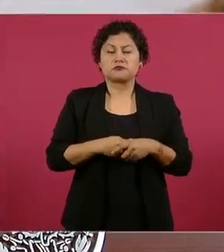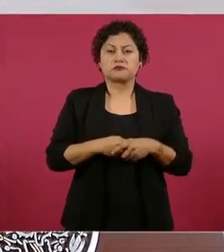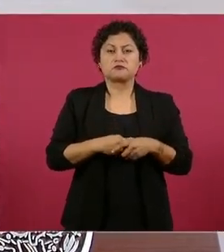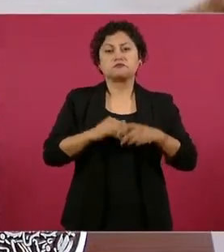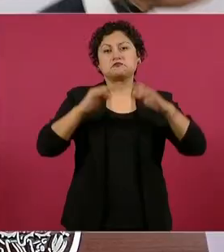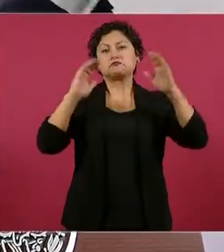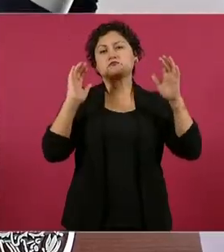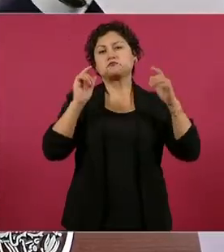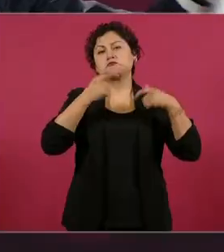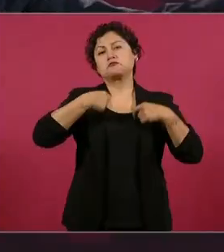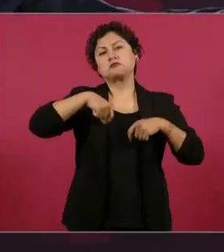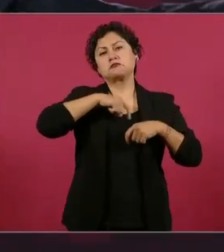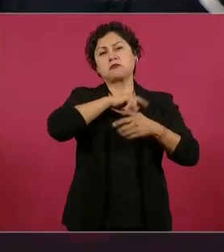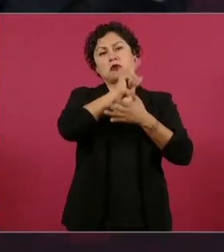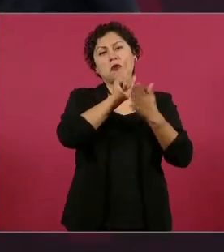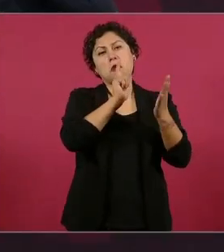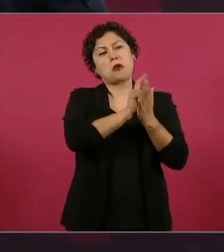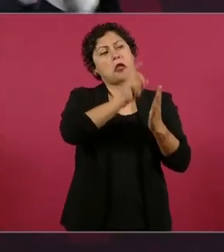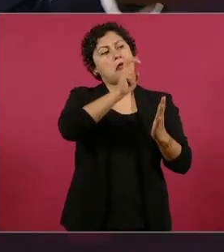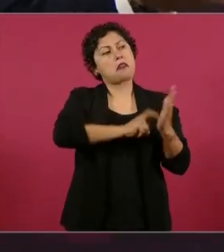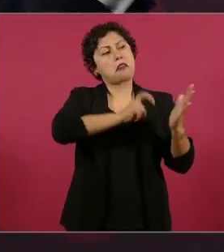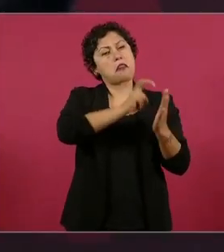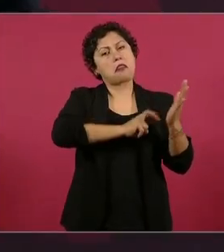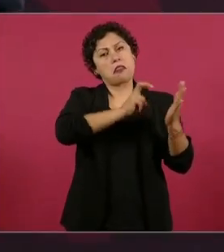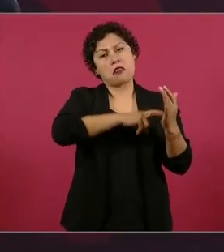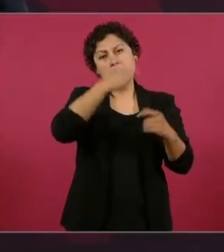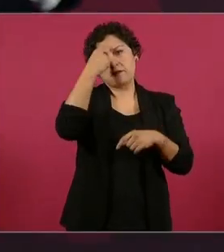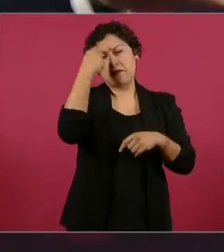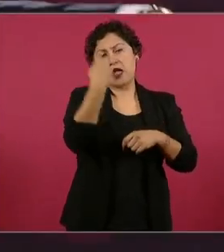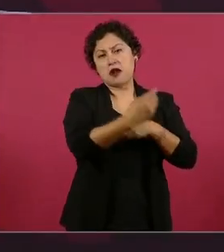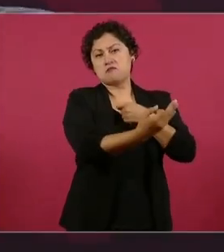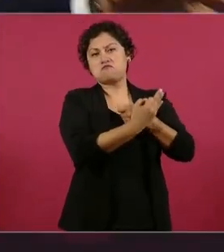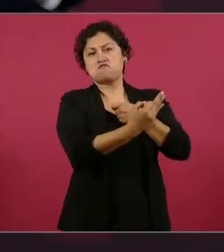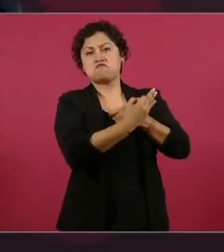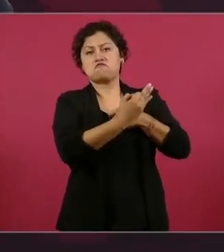modificamos la Constitución, las leyes, para que nos beneficien